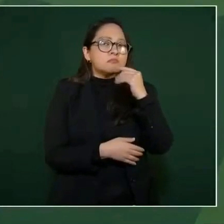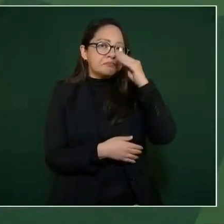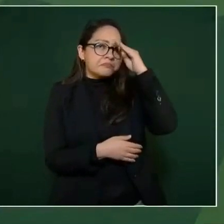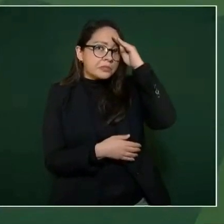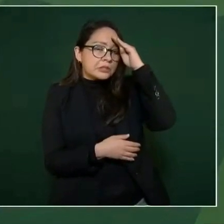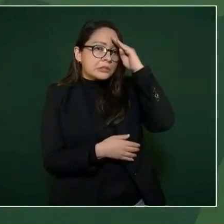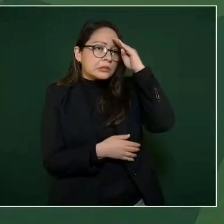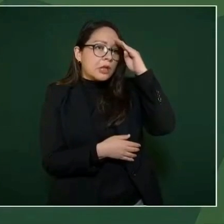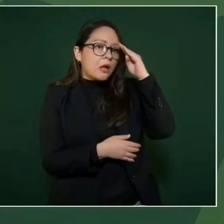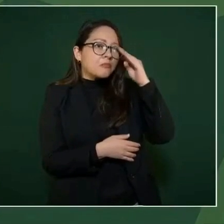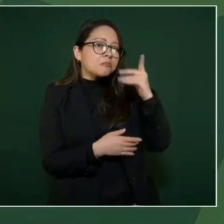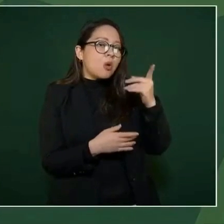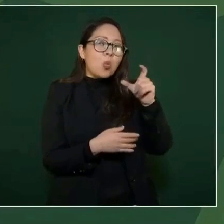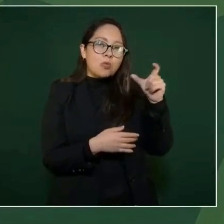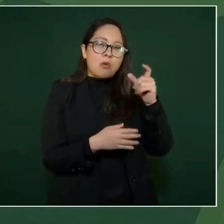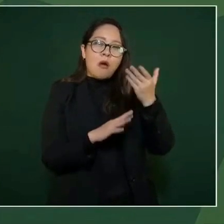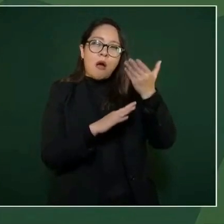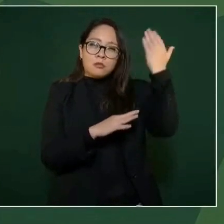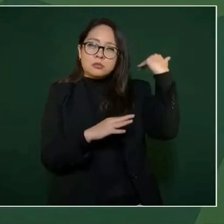el presidente Echeverría